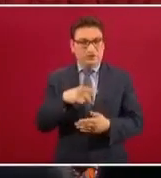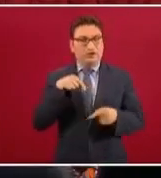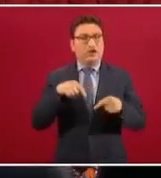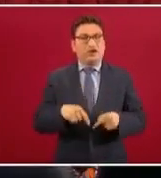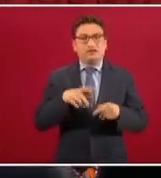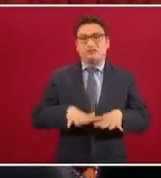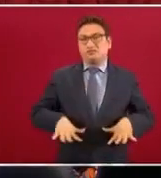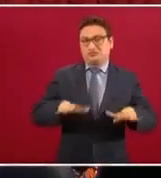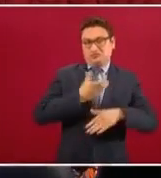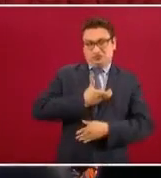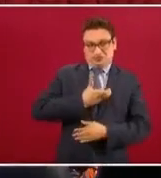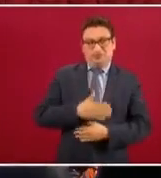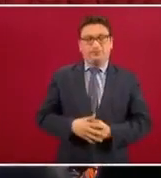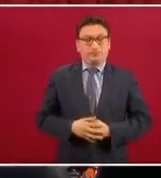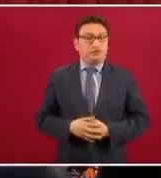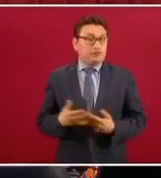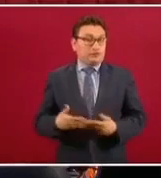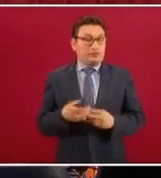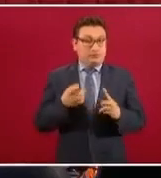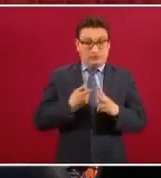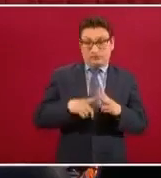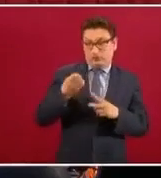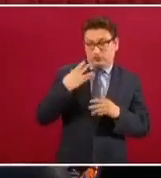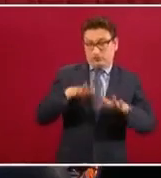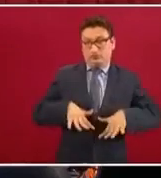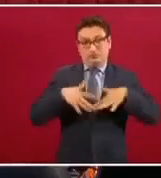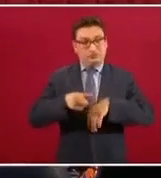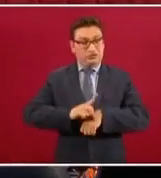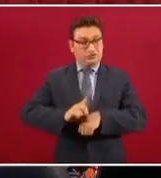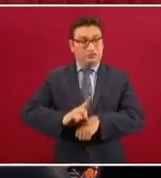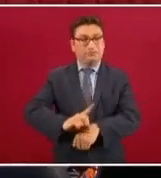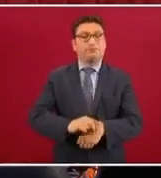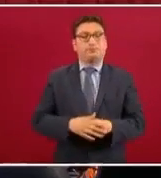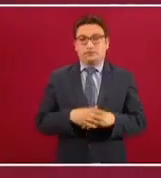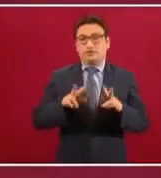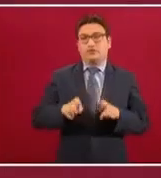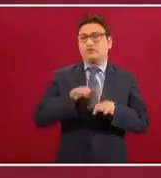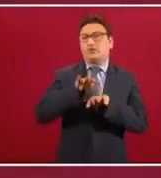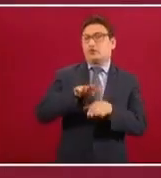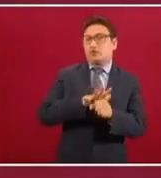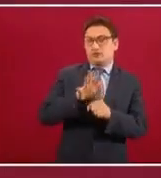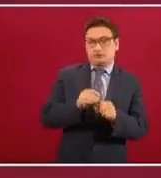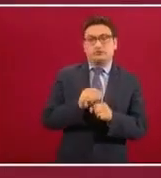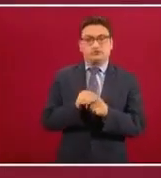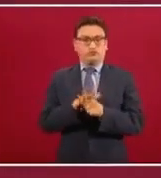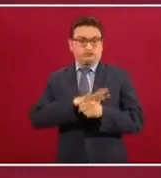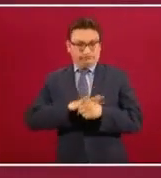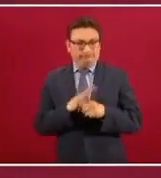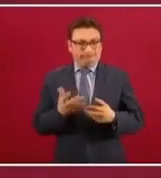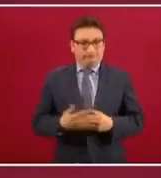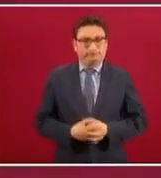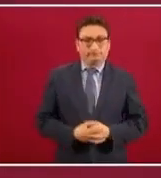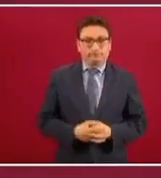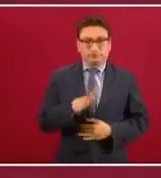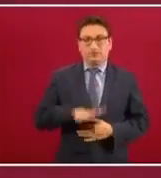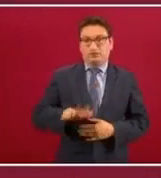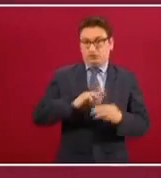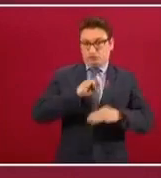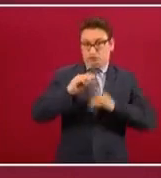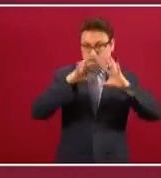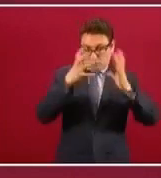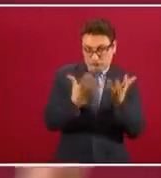Palacio Nacional y empezamos la conferencia diaria sobre la situación del nuevo coronavirus en el mundo y en